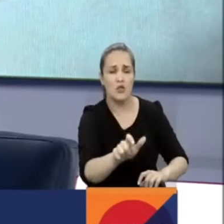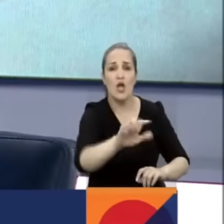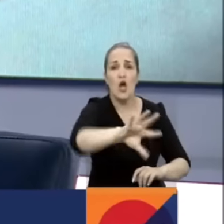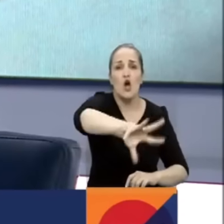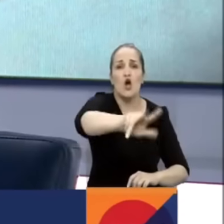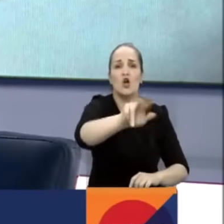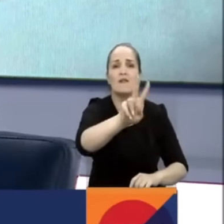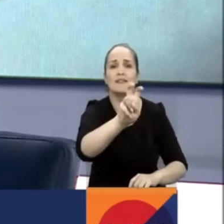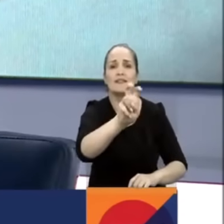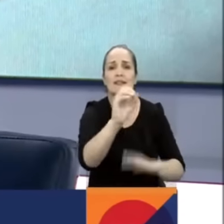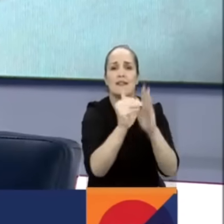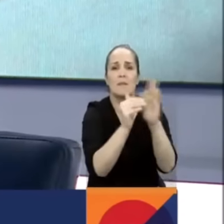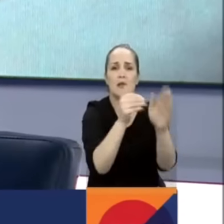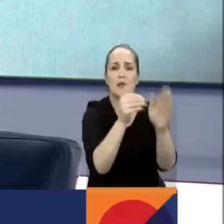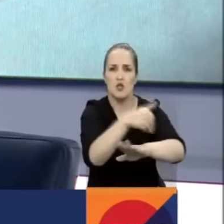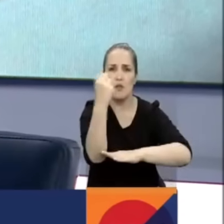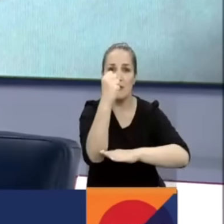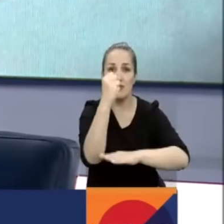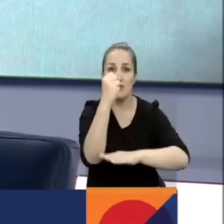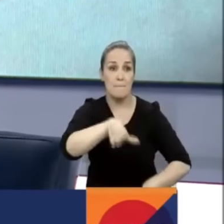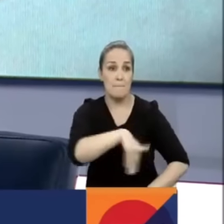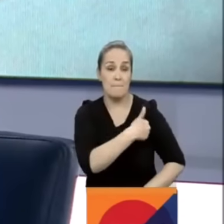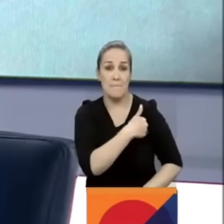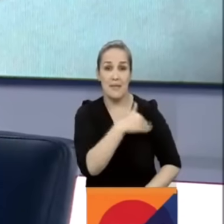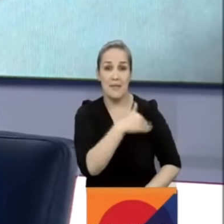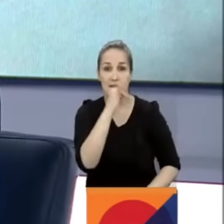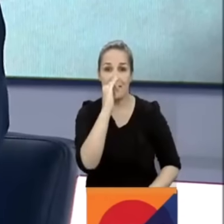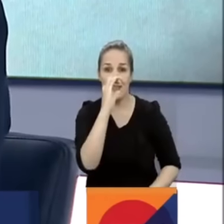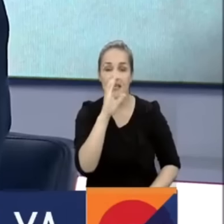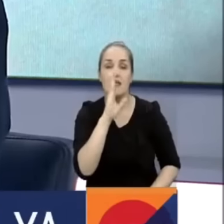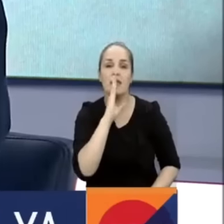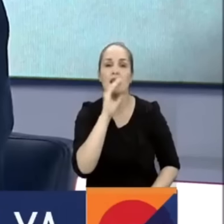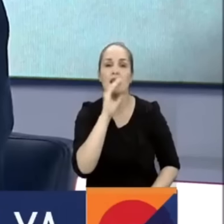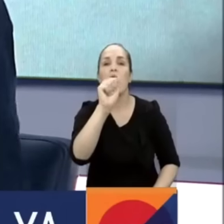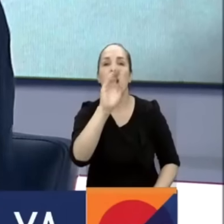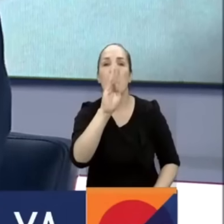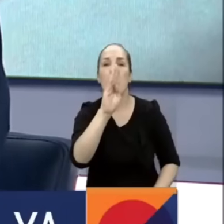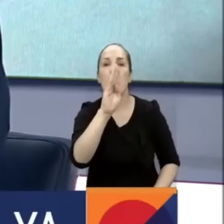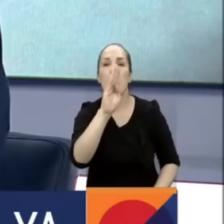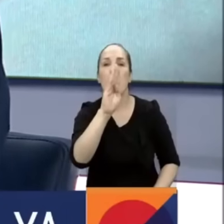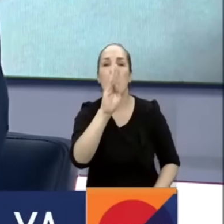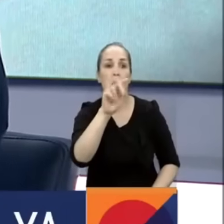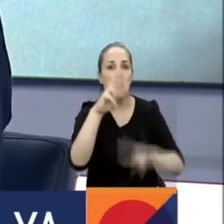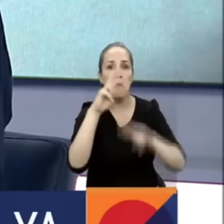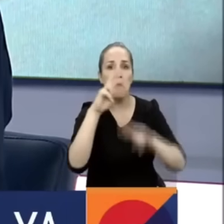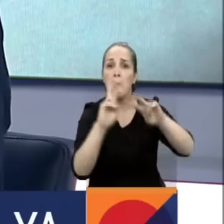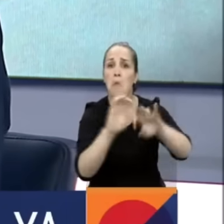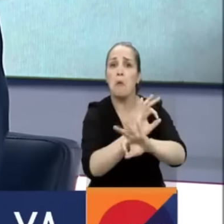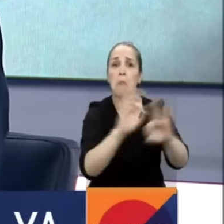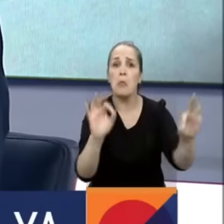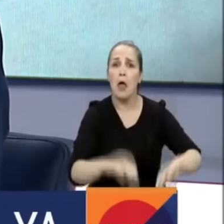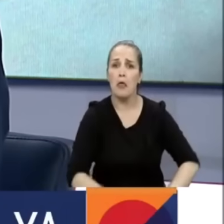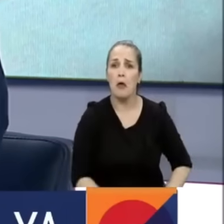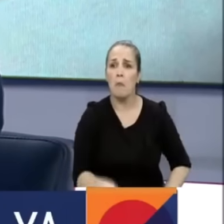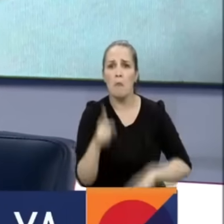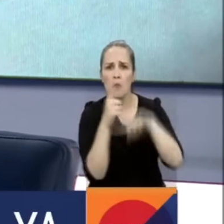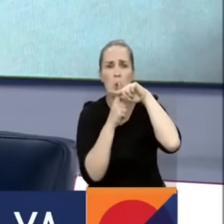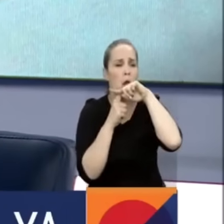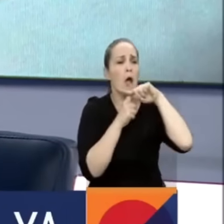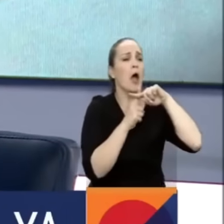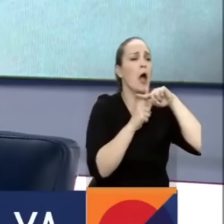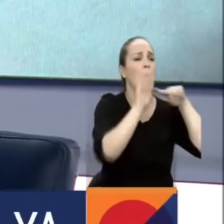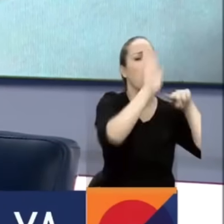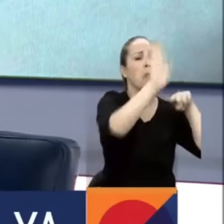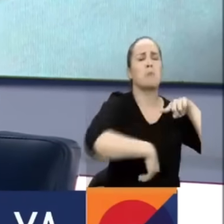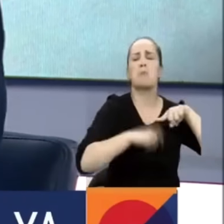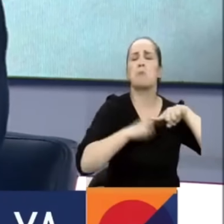la ministra de las TICs, Abudinen, y a ella no le desarrollaron ningún proceso sumario? A